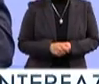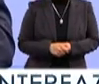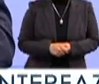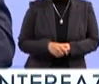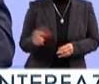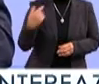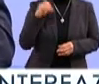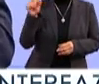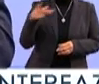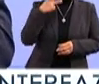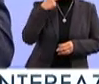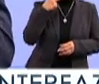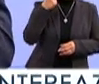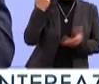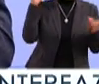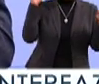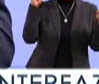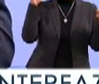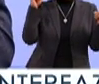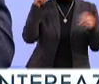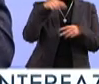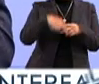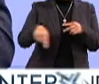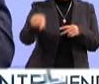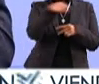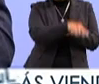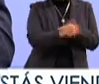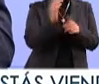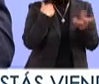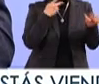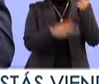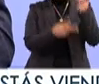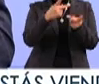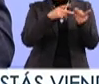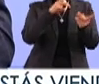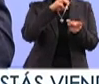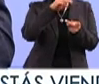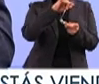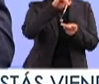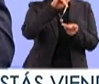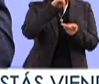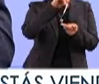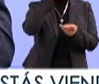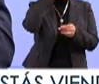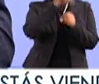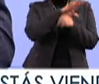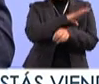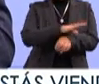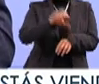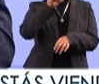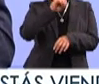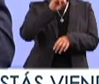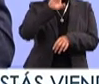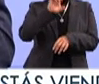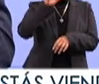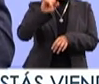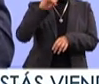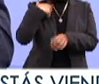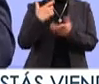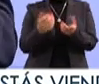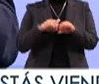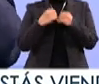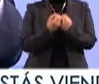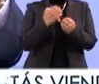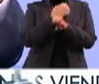Y así fue precisamente uno de los temas con los que conversamos con Mariano Jabonero, secretario general de la OEI, Organización de Estados